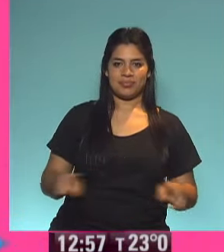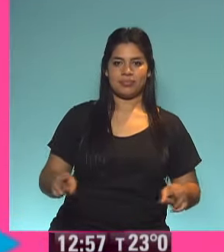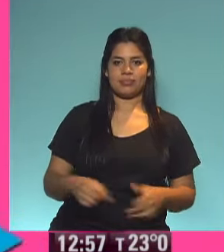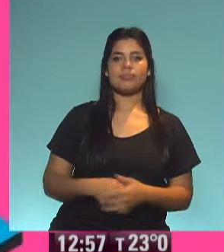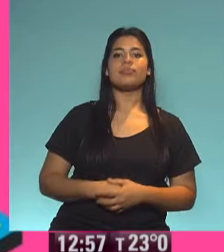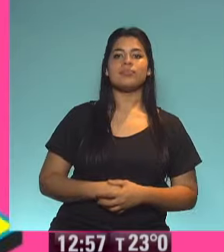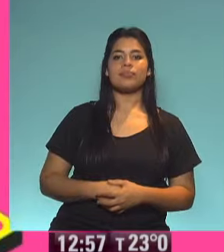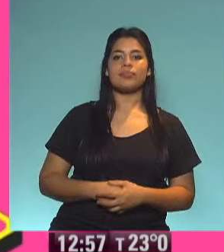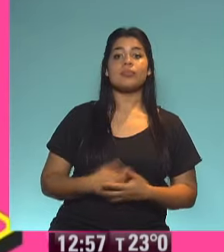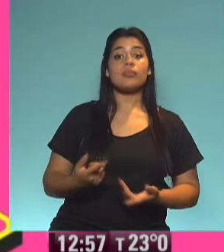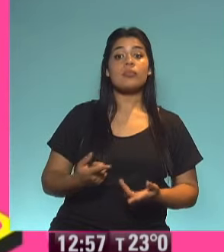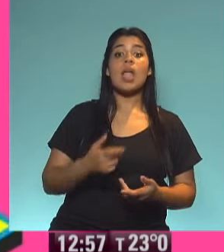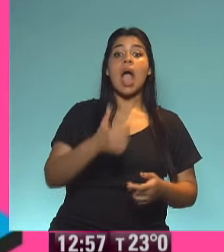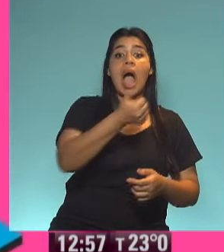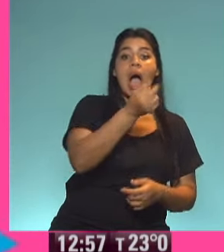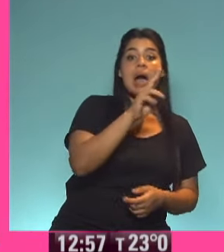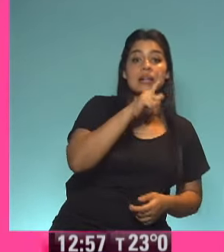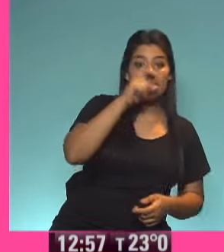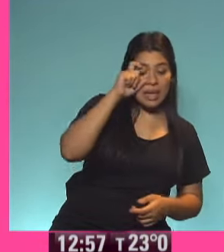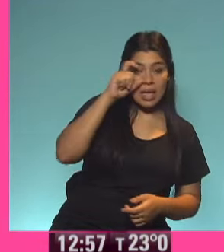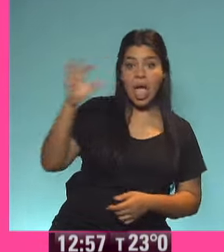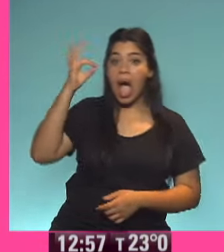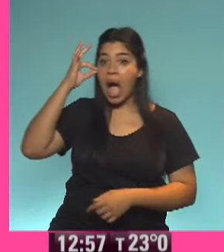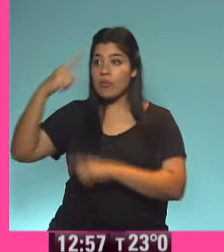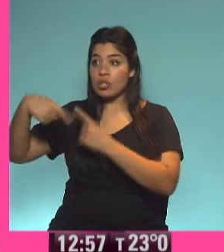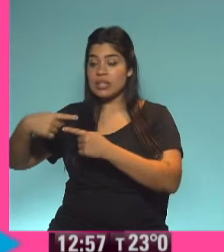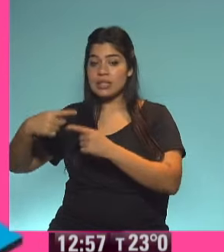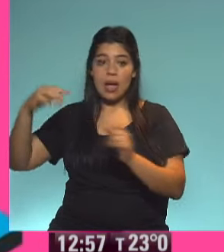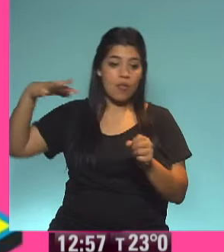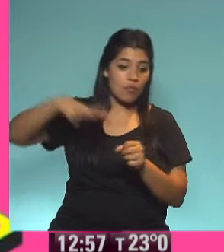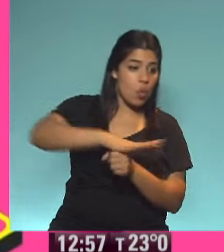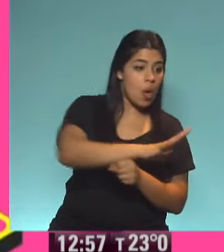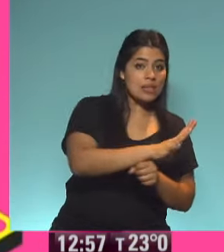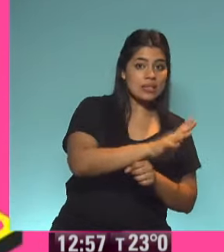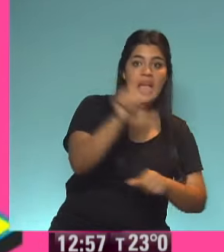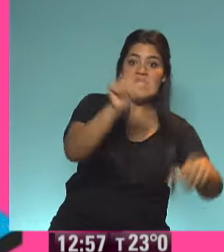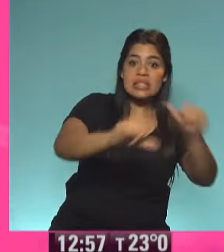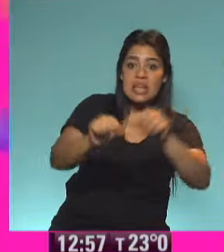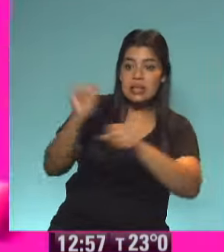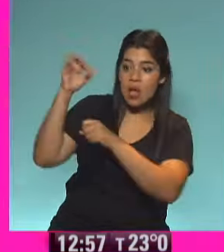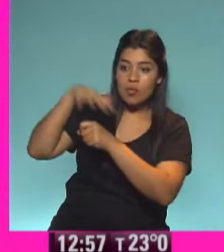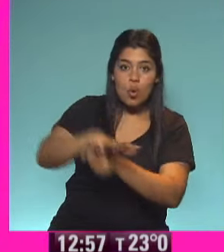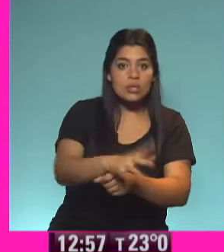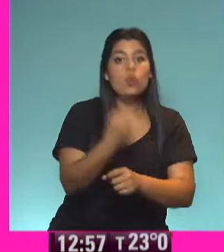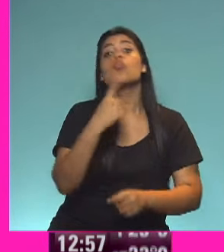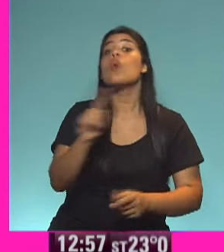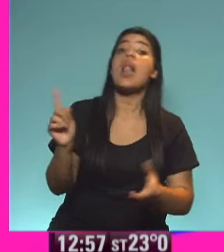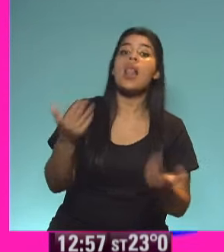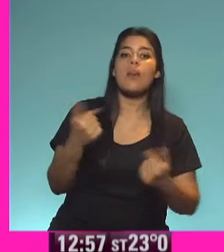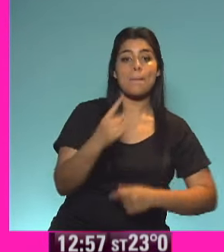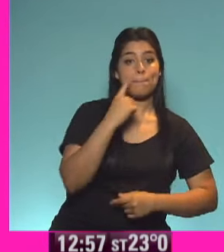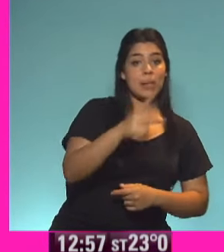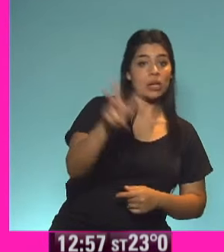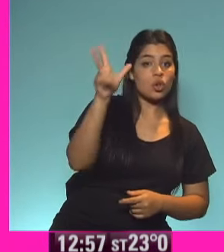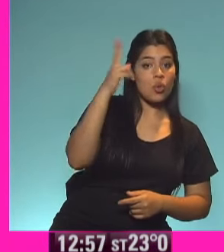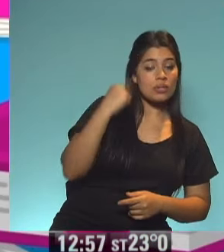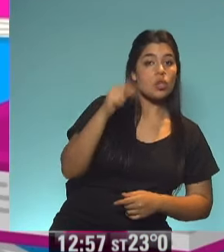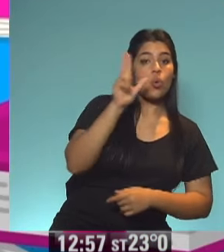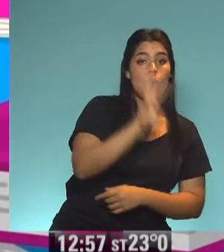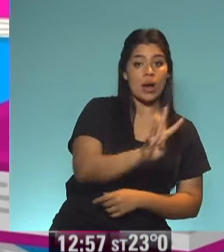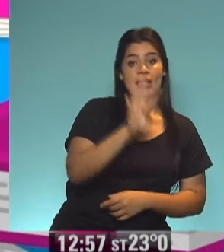cuál es la influencia afro en el arte y la ciencia. Entre 1943